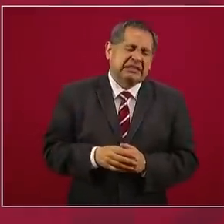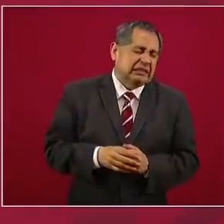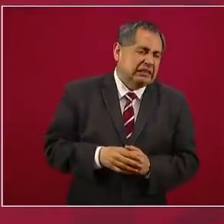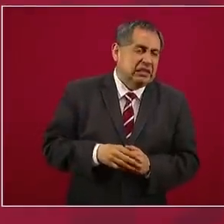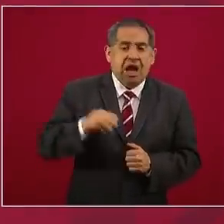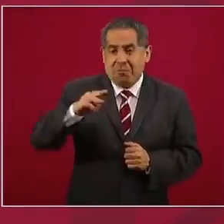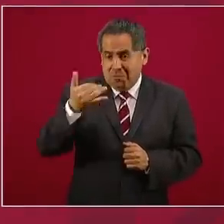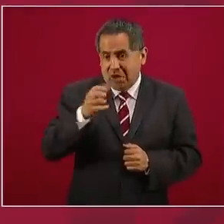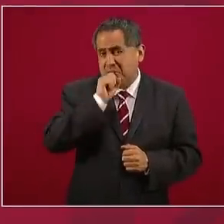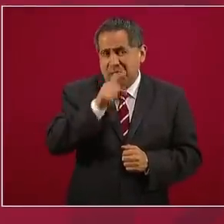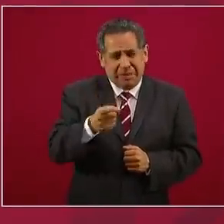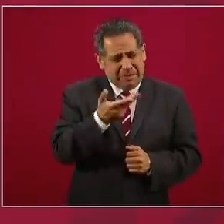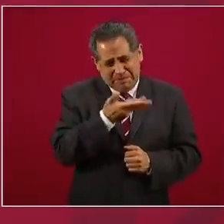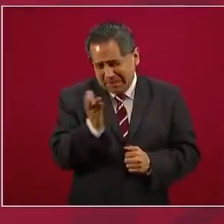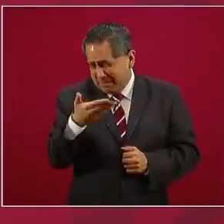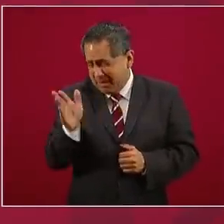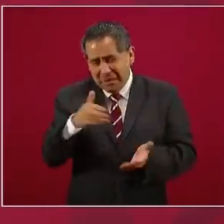mayo,